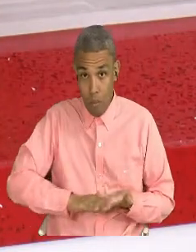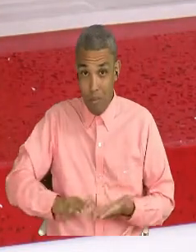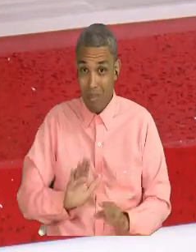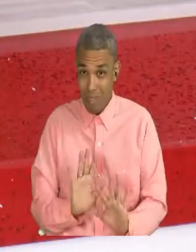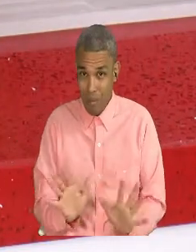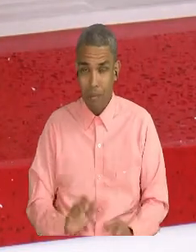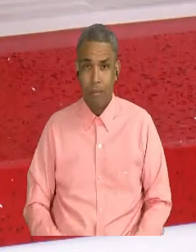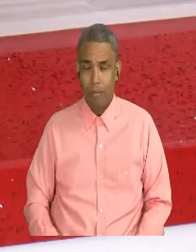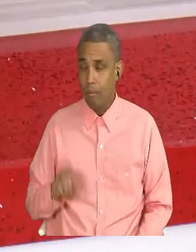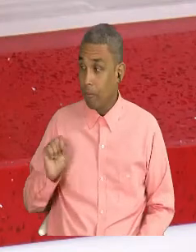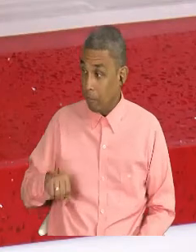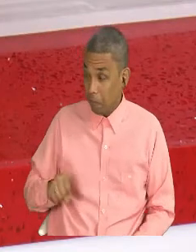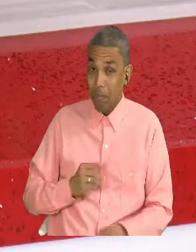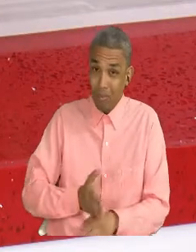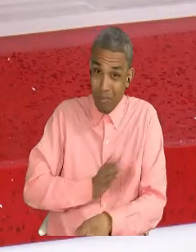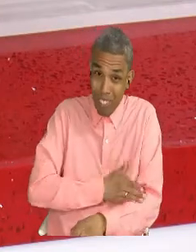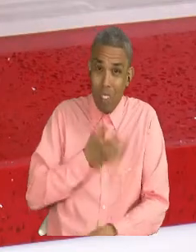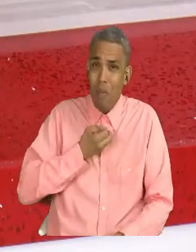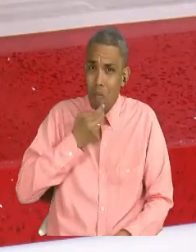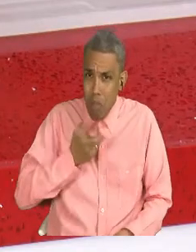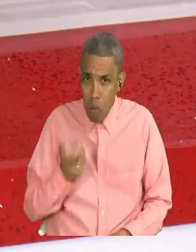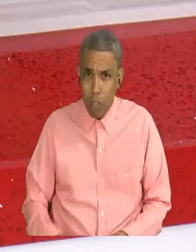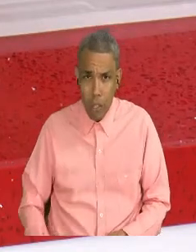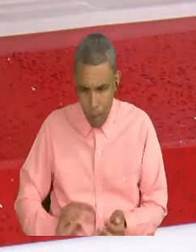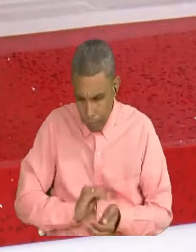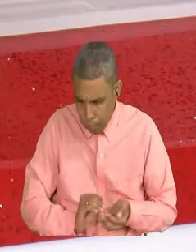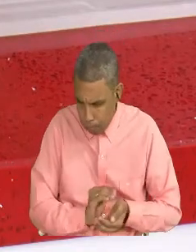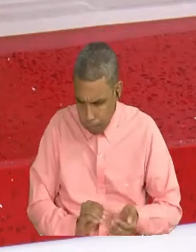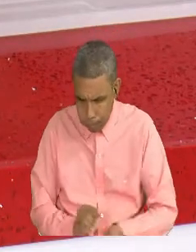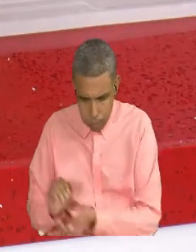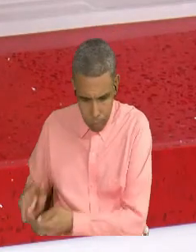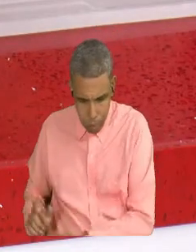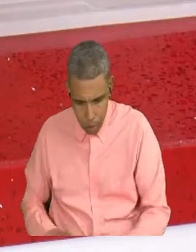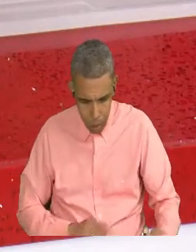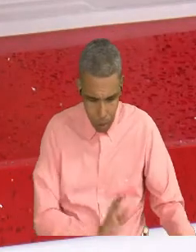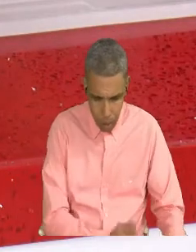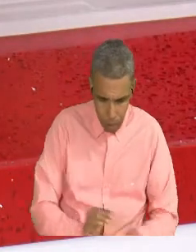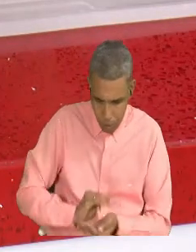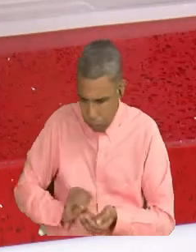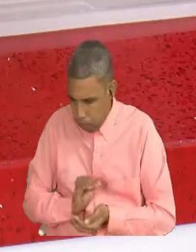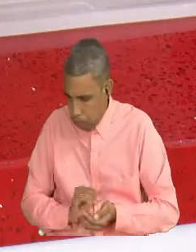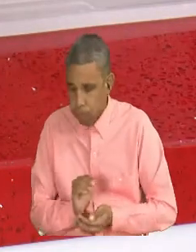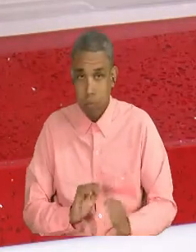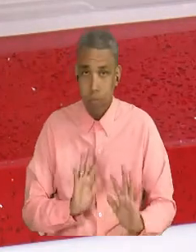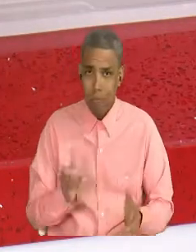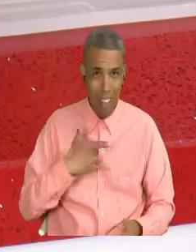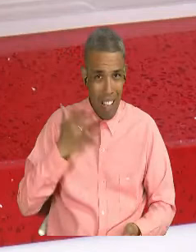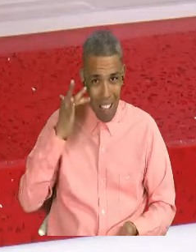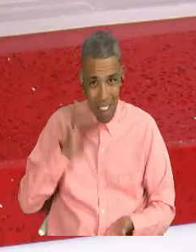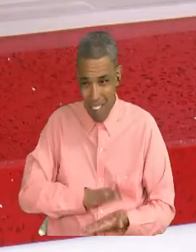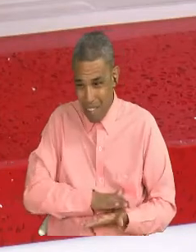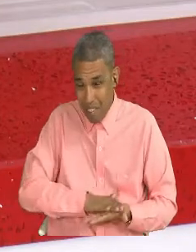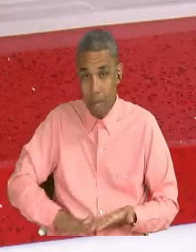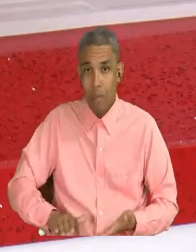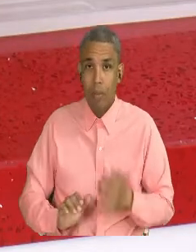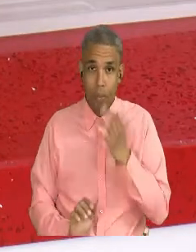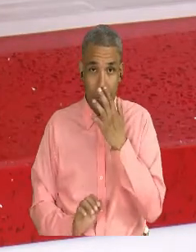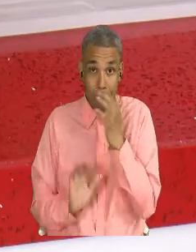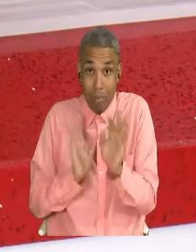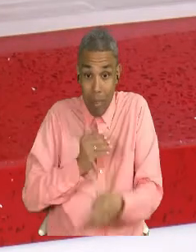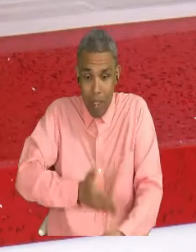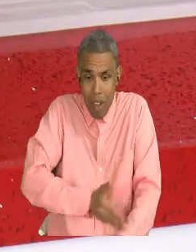pues desinfectamos todo, lavamos todo, que nos quede mucho más fácil. Ya las televidentes saben que el tiempo es corto y tenemos